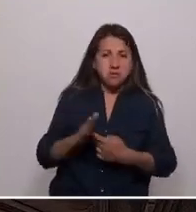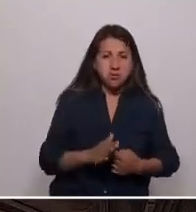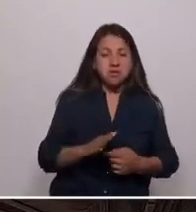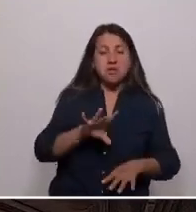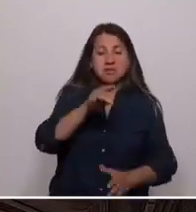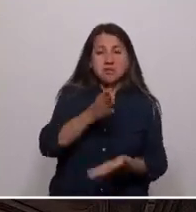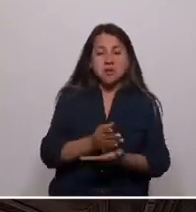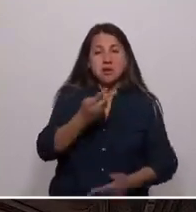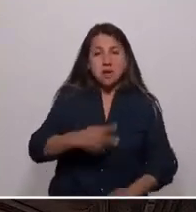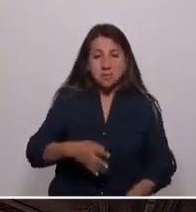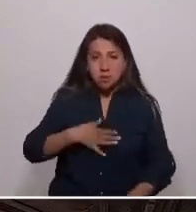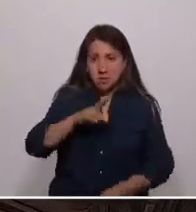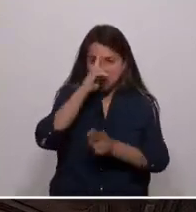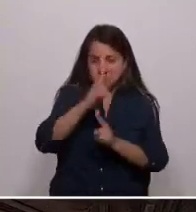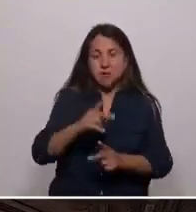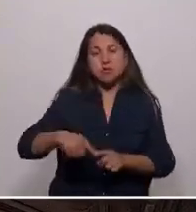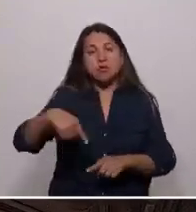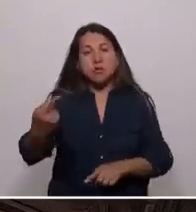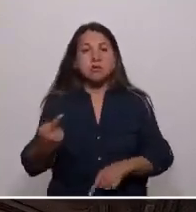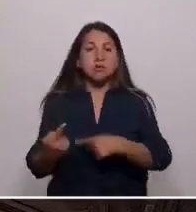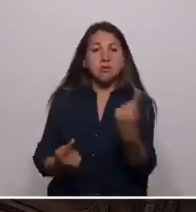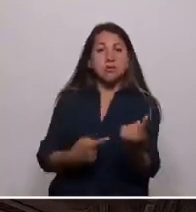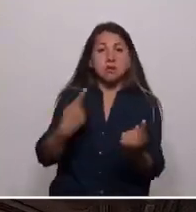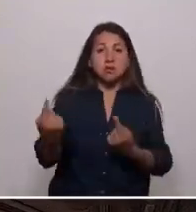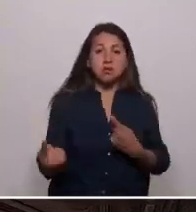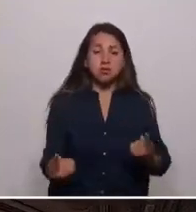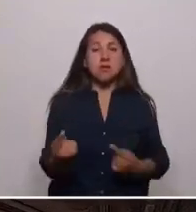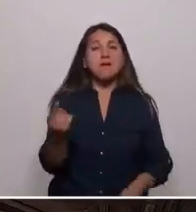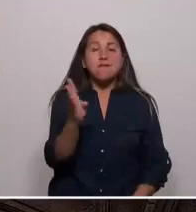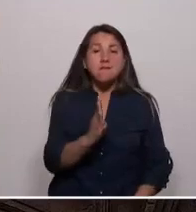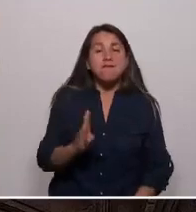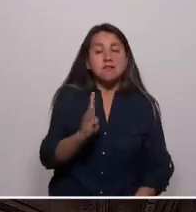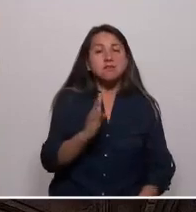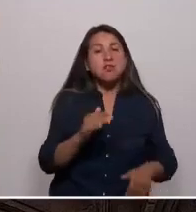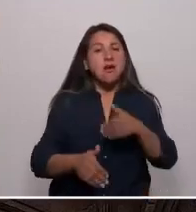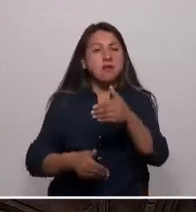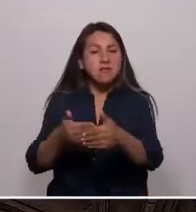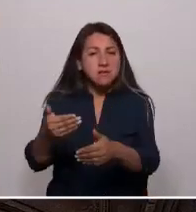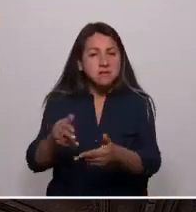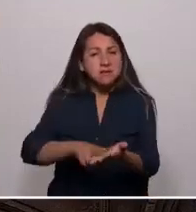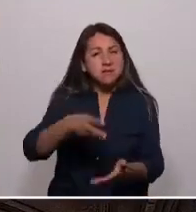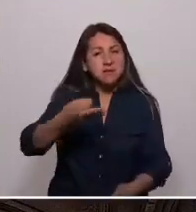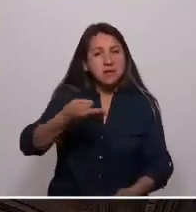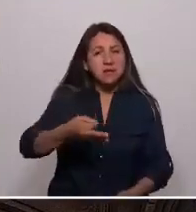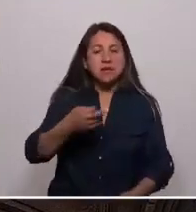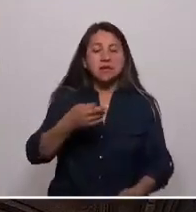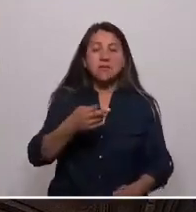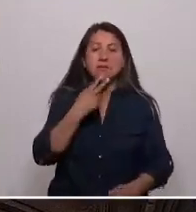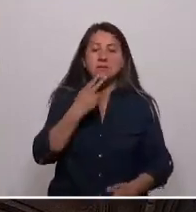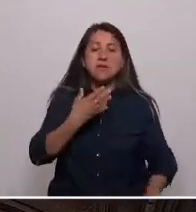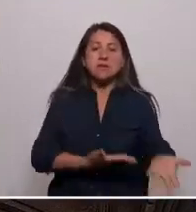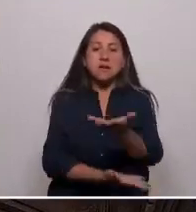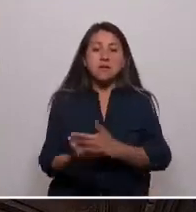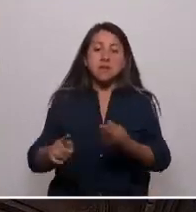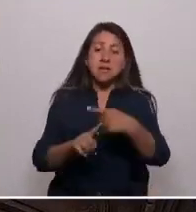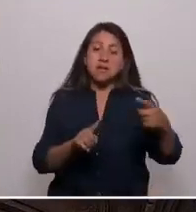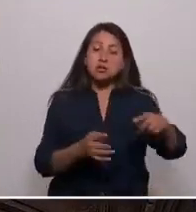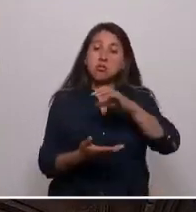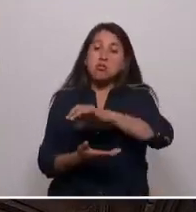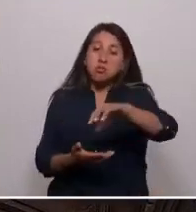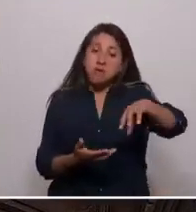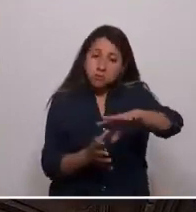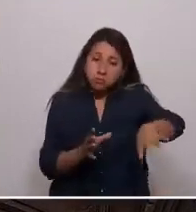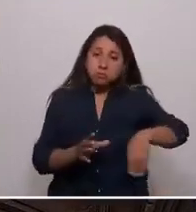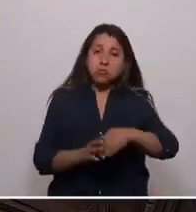propias, entre otros, como gesto básico para avanzar hacia una real convivencia plurinacional y un cambio de paradigma en